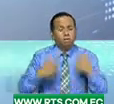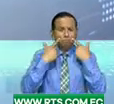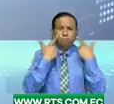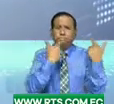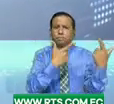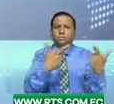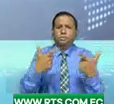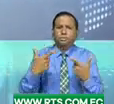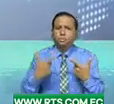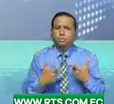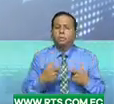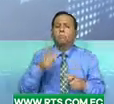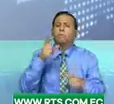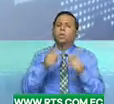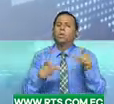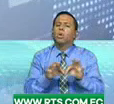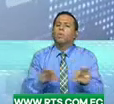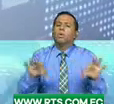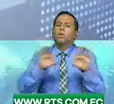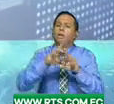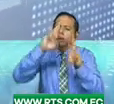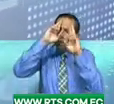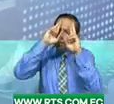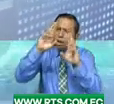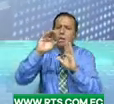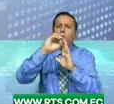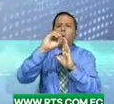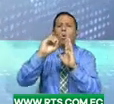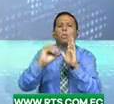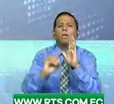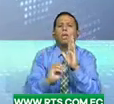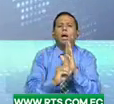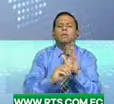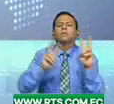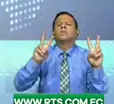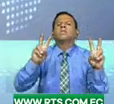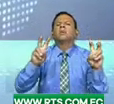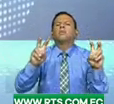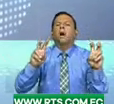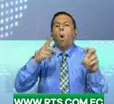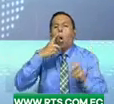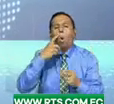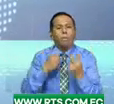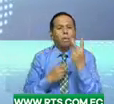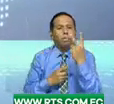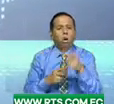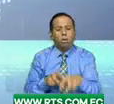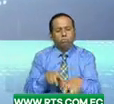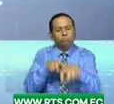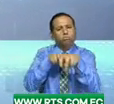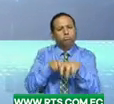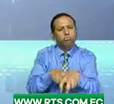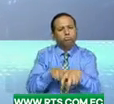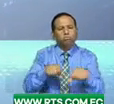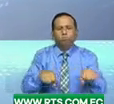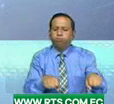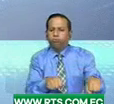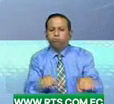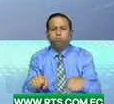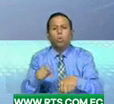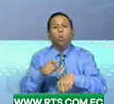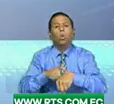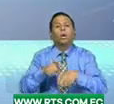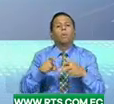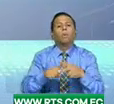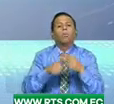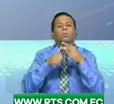personas respeten la ordenanza de la prohibición de circulación de dos hombres en moto, que empieza desde las 7 de la noche hasta las 5 de